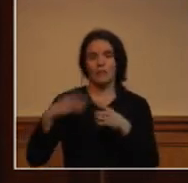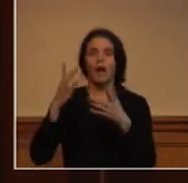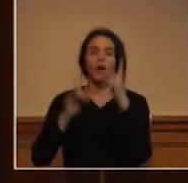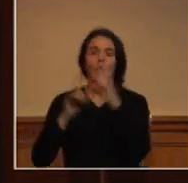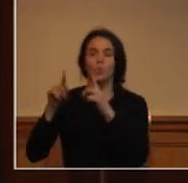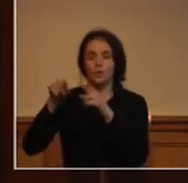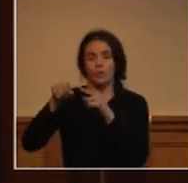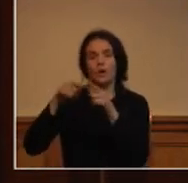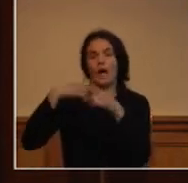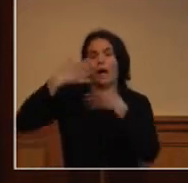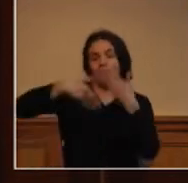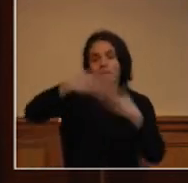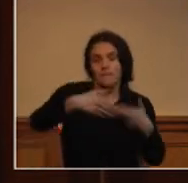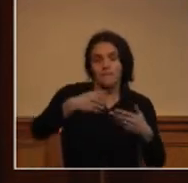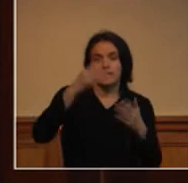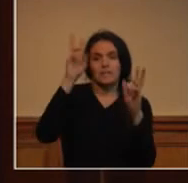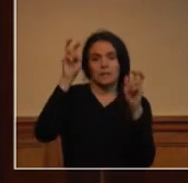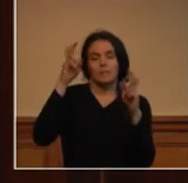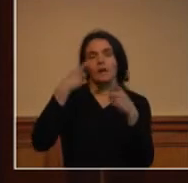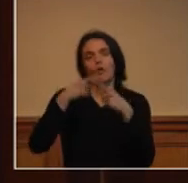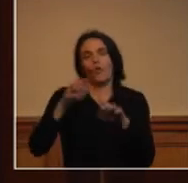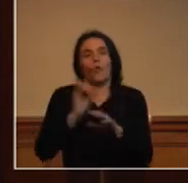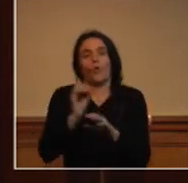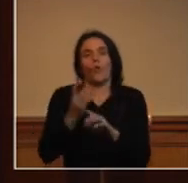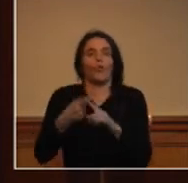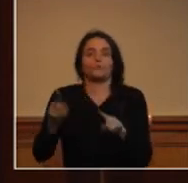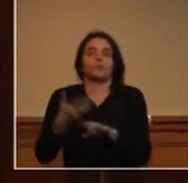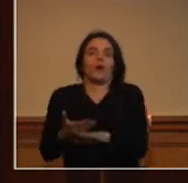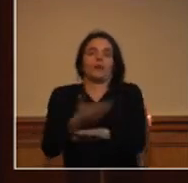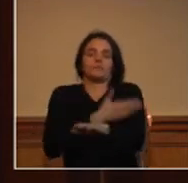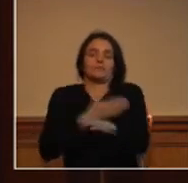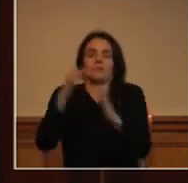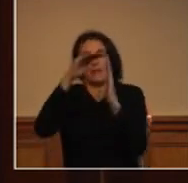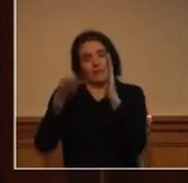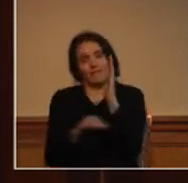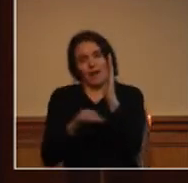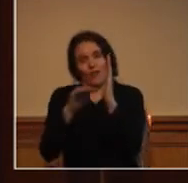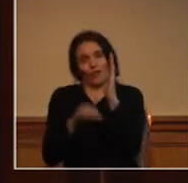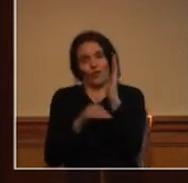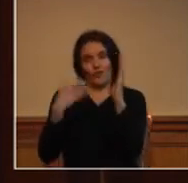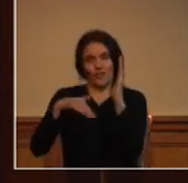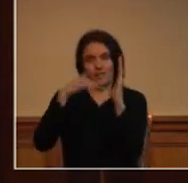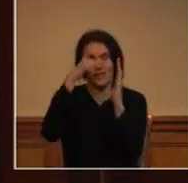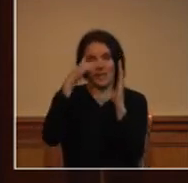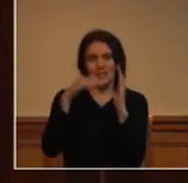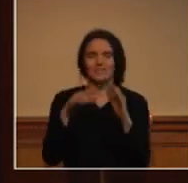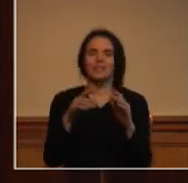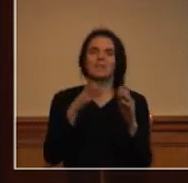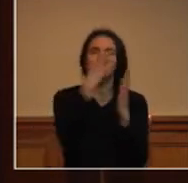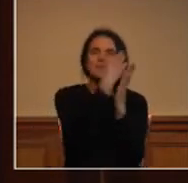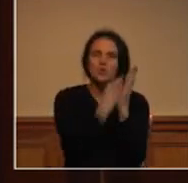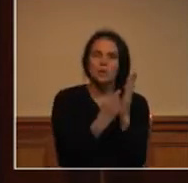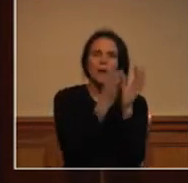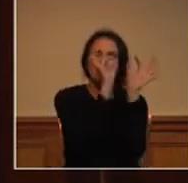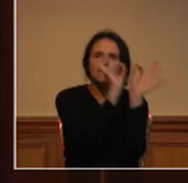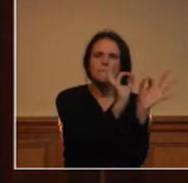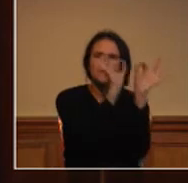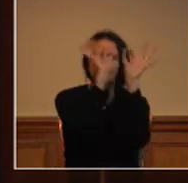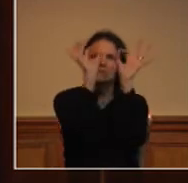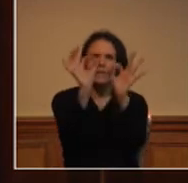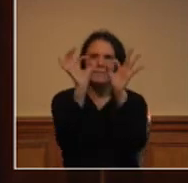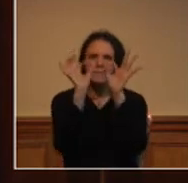dimensiones del precursor o súper atrás en otras. Entonces se diseñó un programa para cada